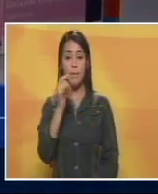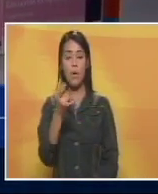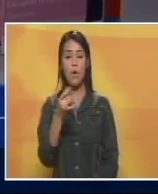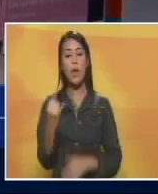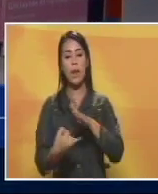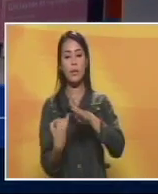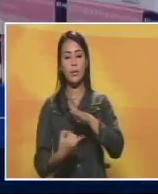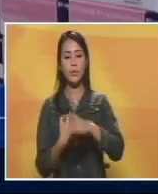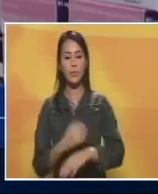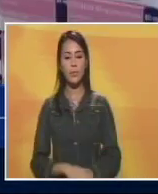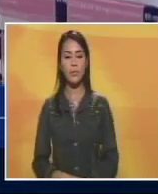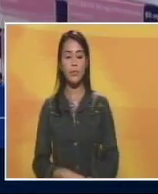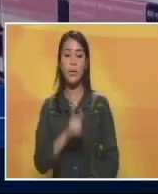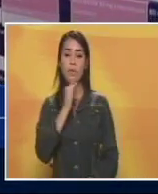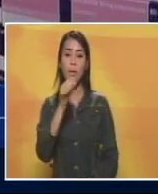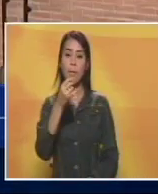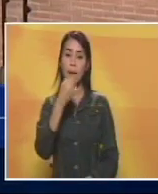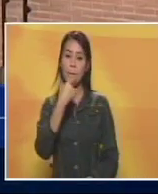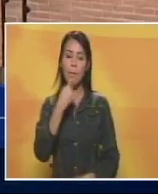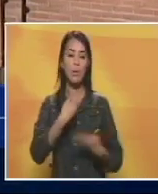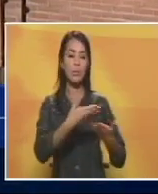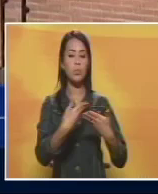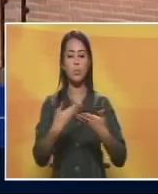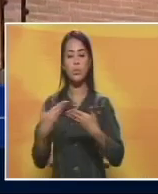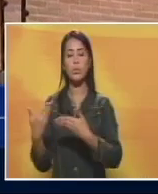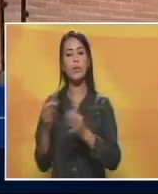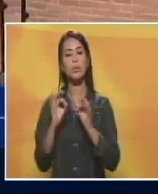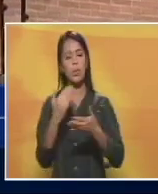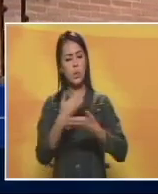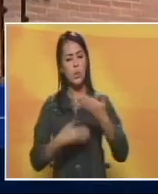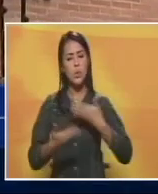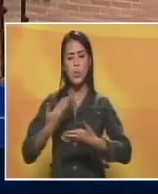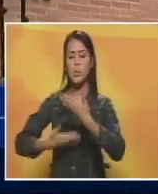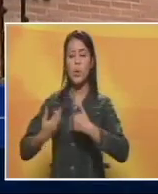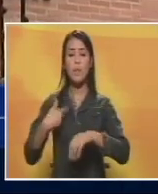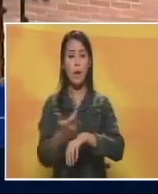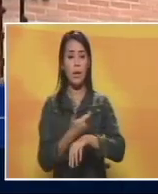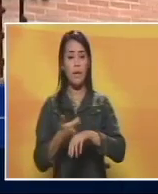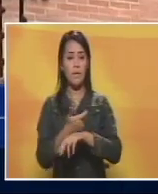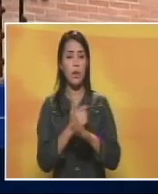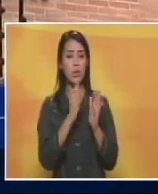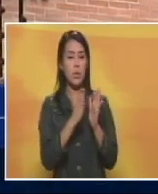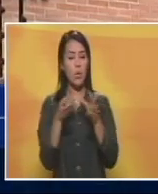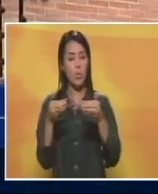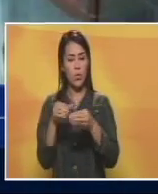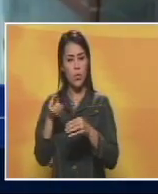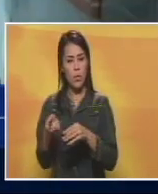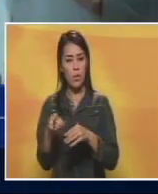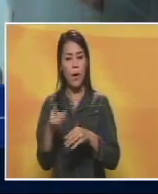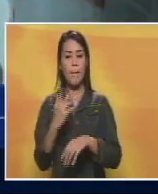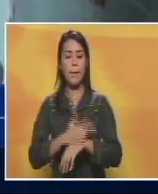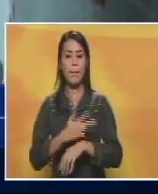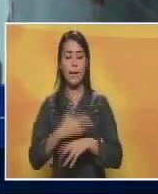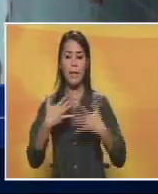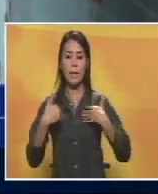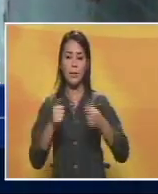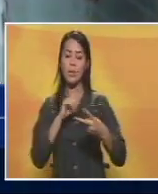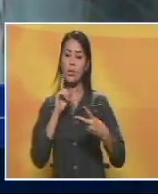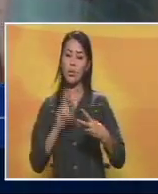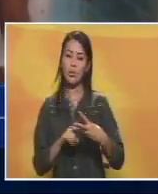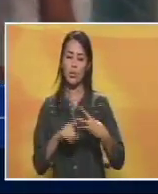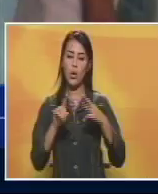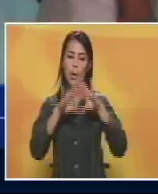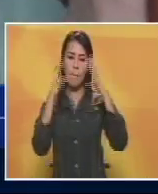institución. Destacan que la entrega de medicamentos está enmarcada en la cooperación entre el gobierno, la Organización Panamericana de la Salud y la